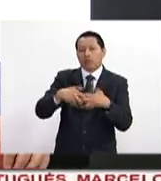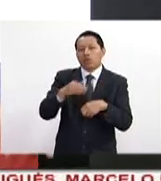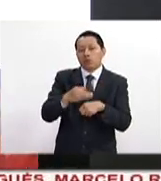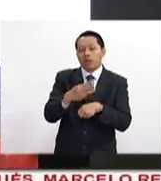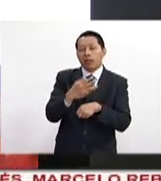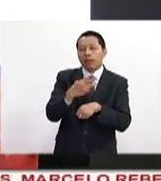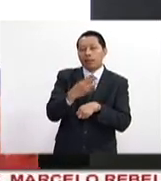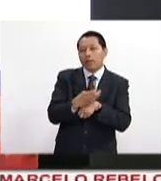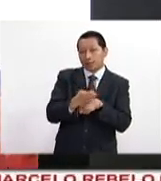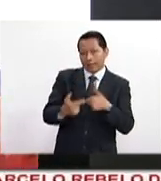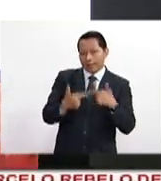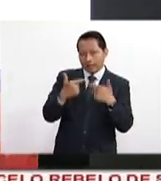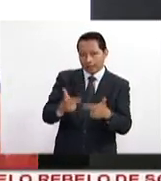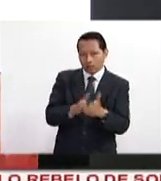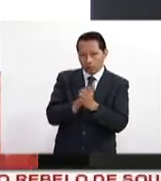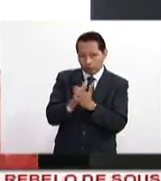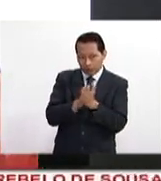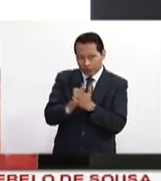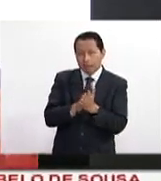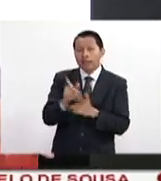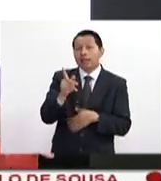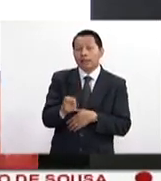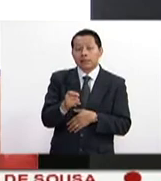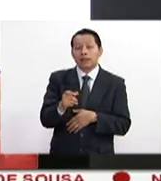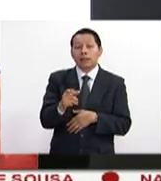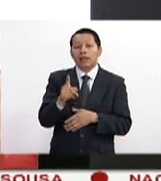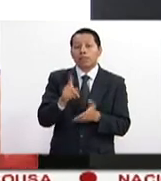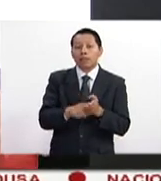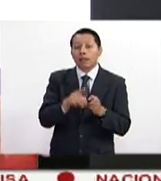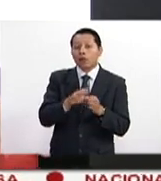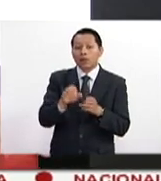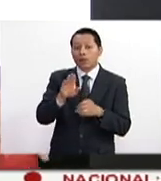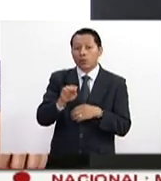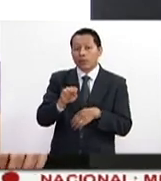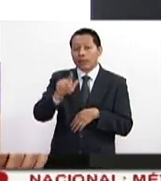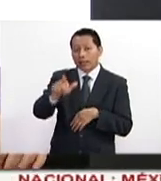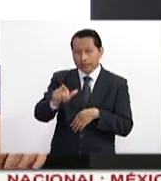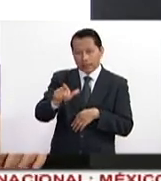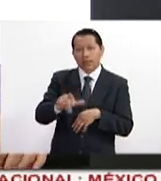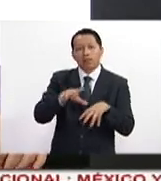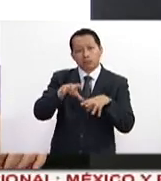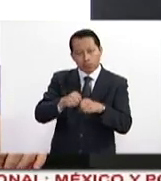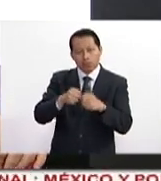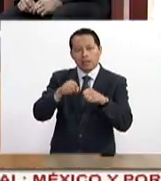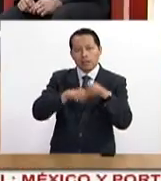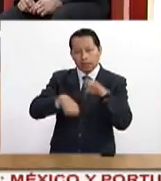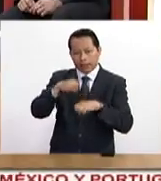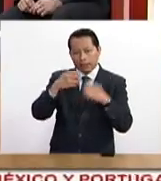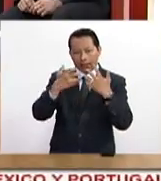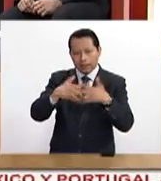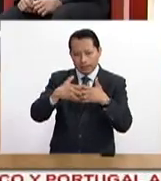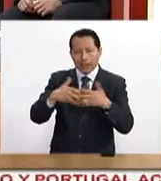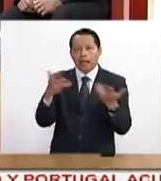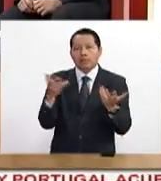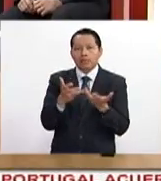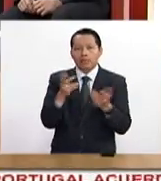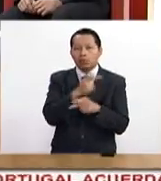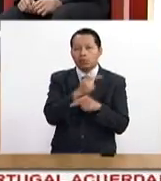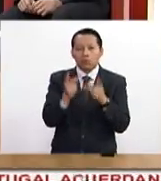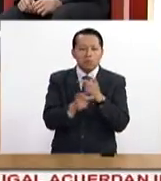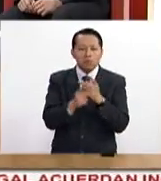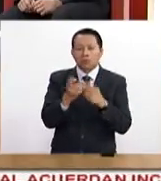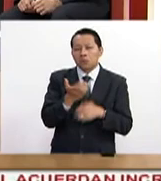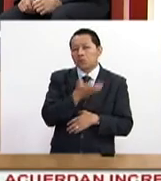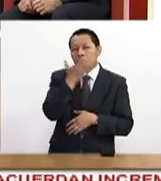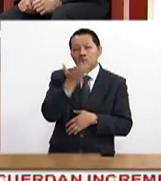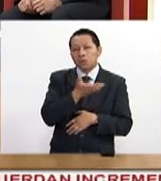Y tradicionalmente, cuando tomamos la empresa en 1997, hicimos los productos que